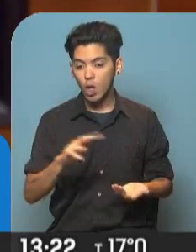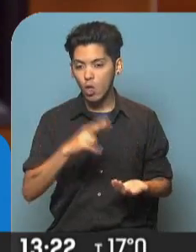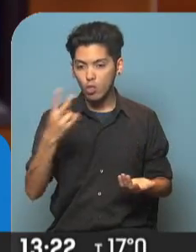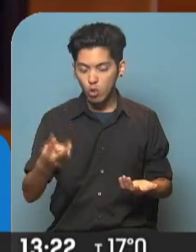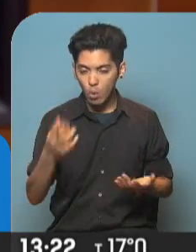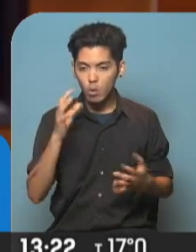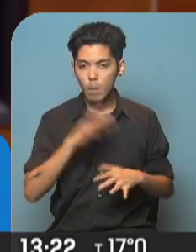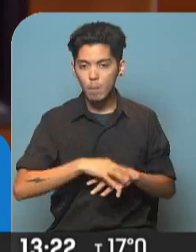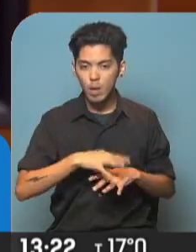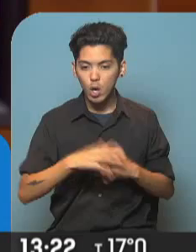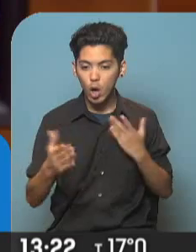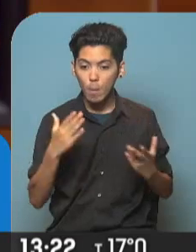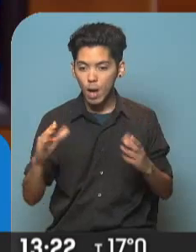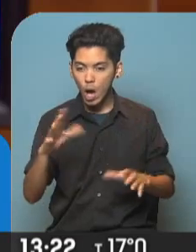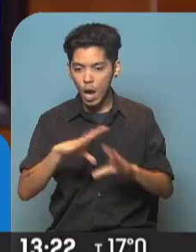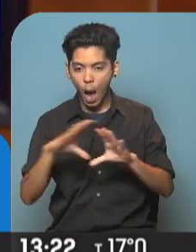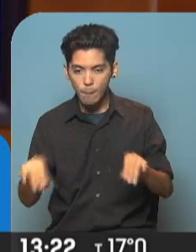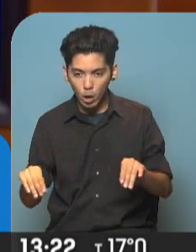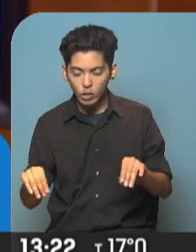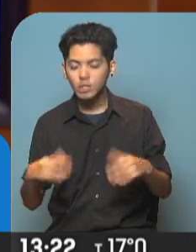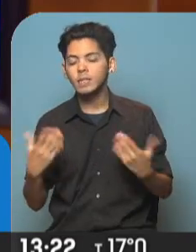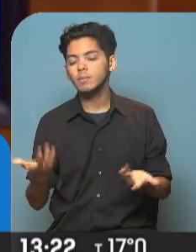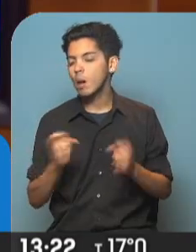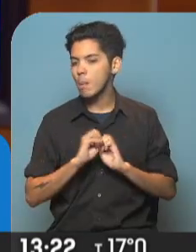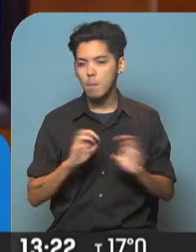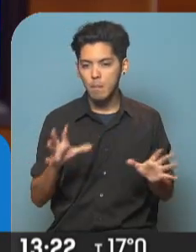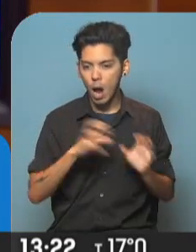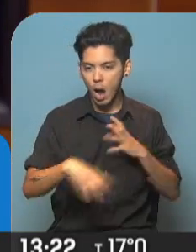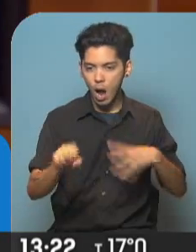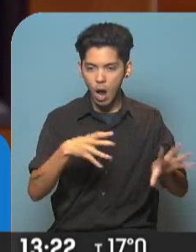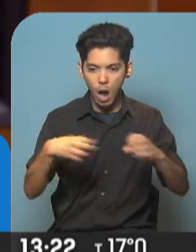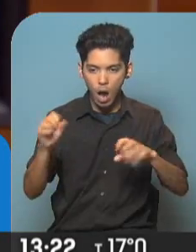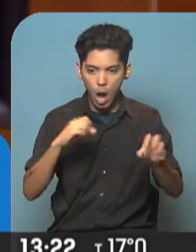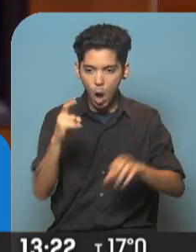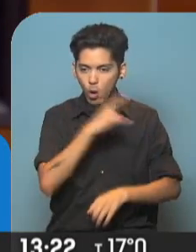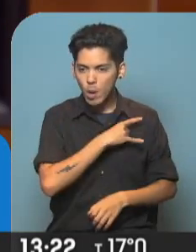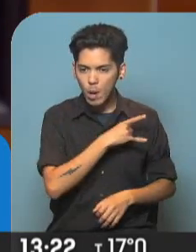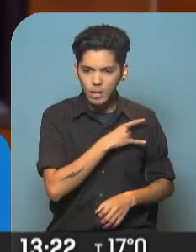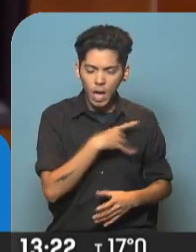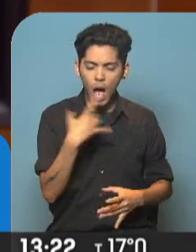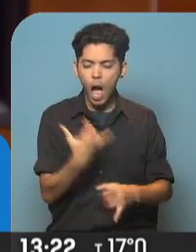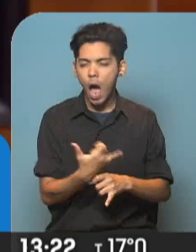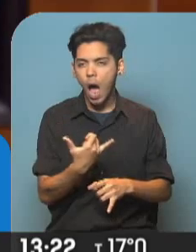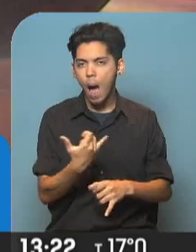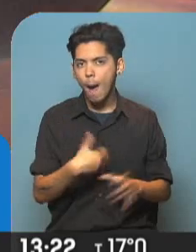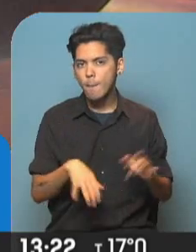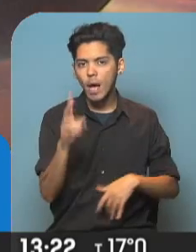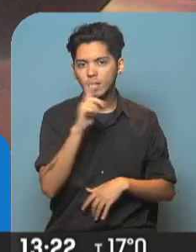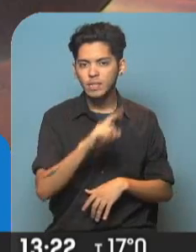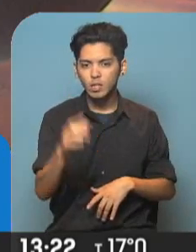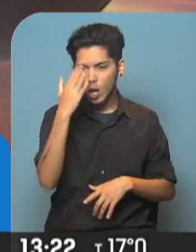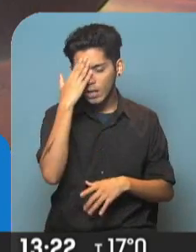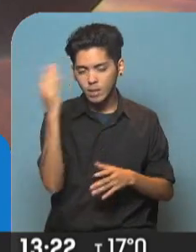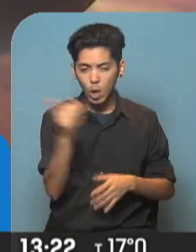en Japón, pero están mal distribuidos, ¿no? Las universidades, que hay más de 115